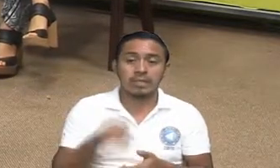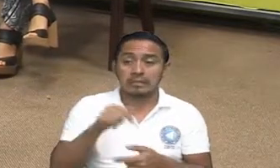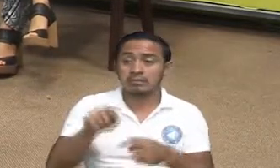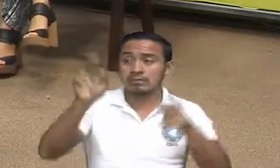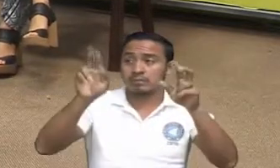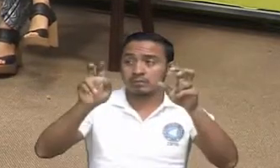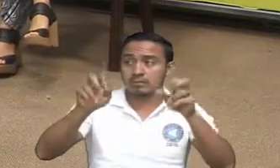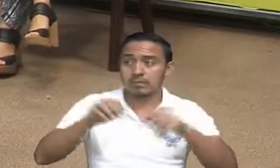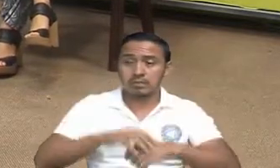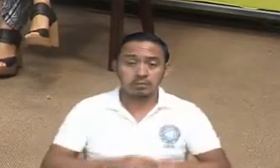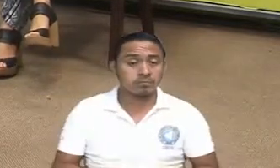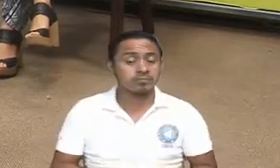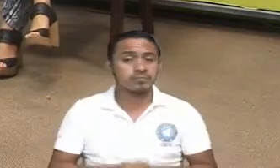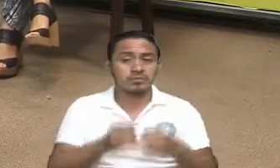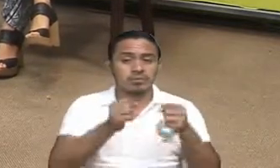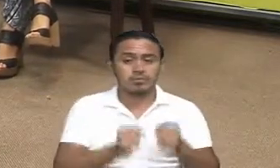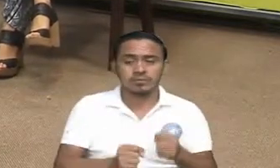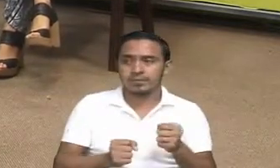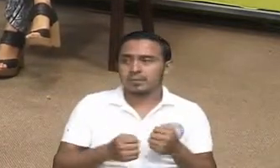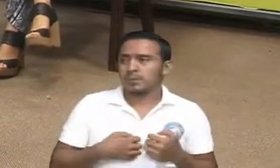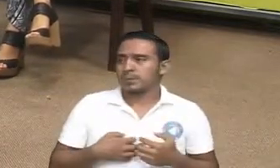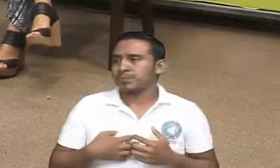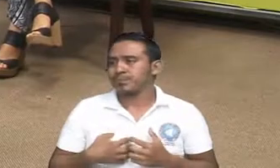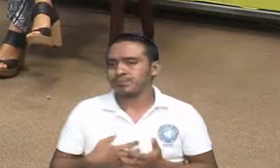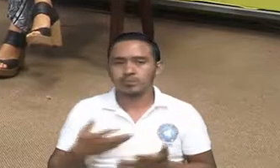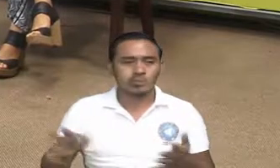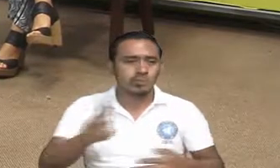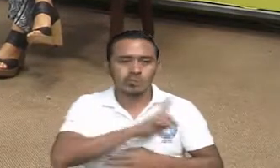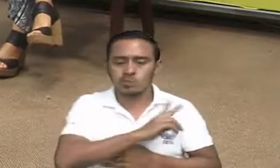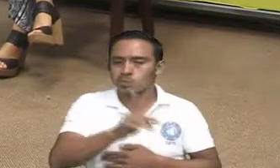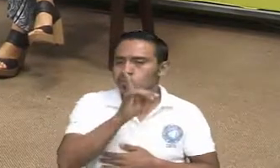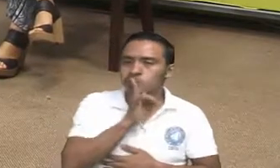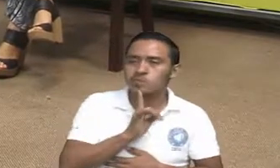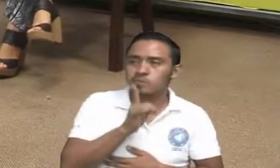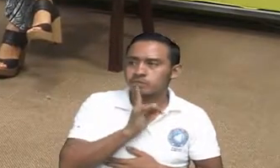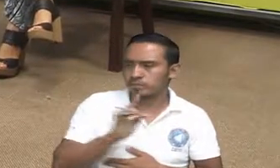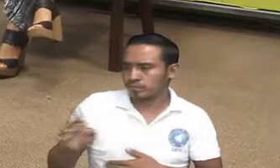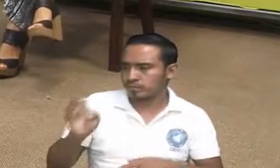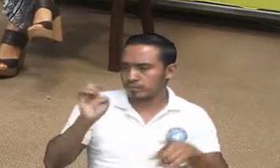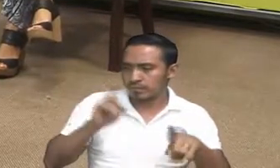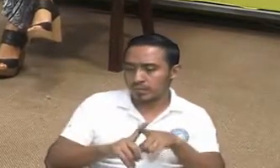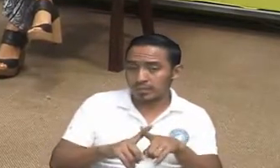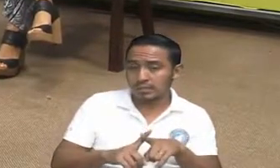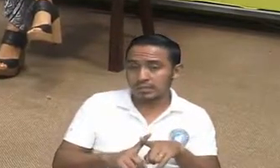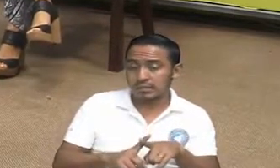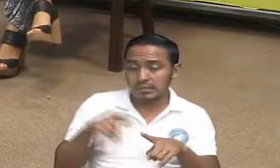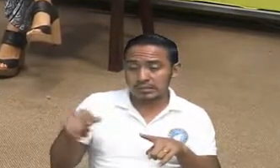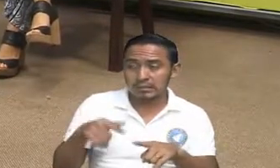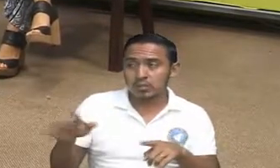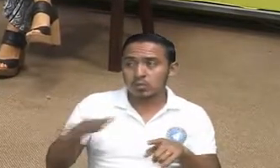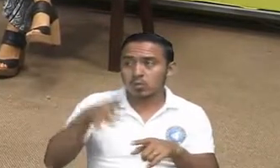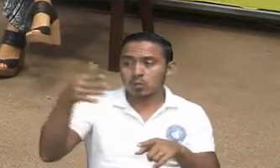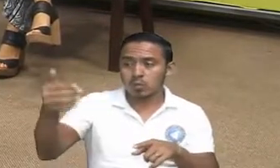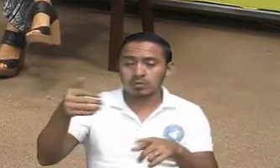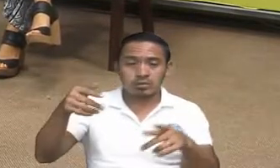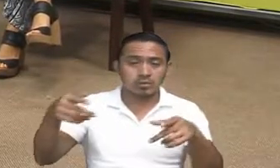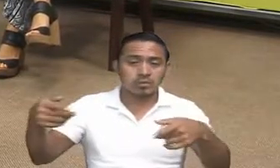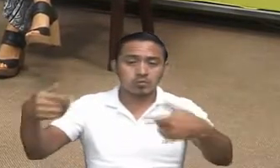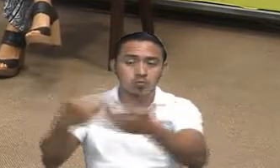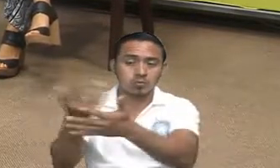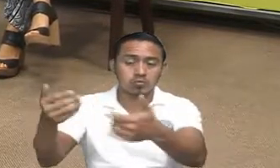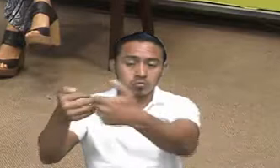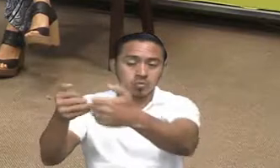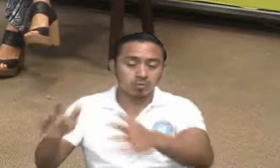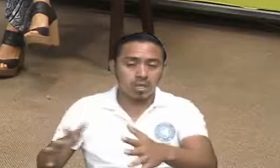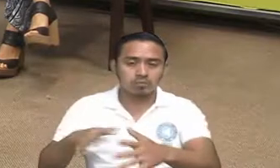temas de que el hombre no soporta o no tolera que su expareja esté con otra persona. El machismo, muchas cosas influyen, pero el tema